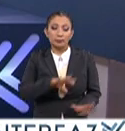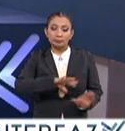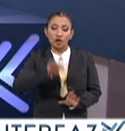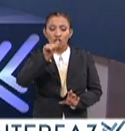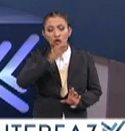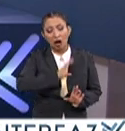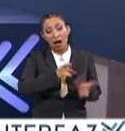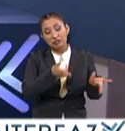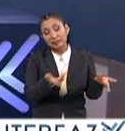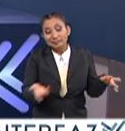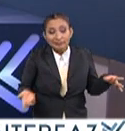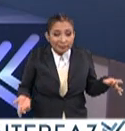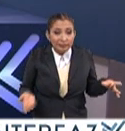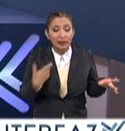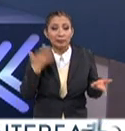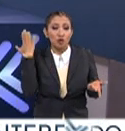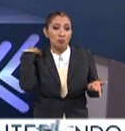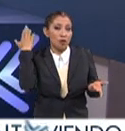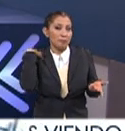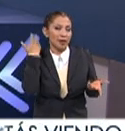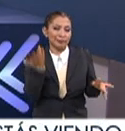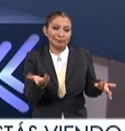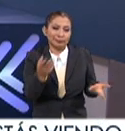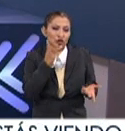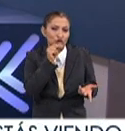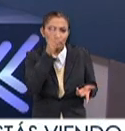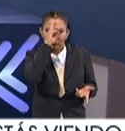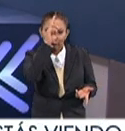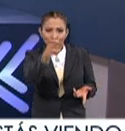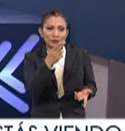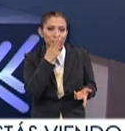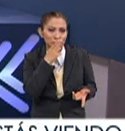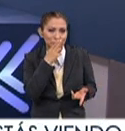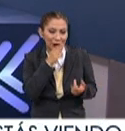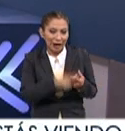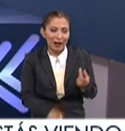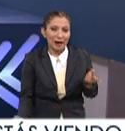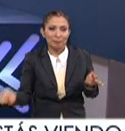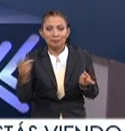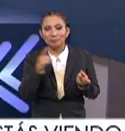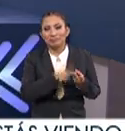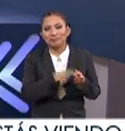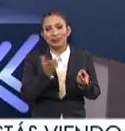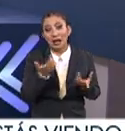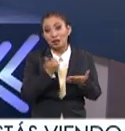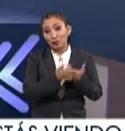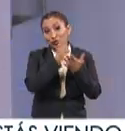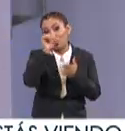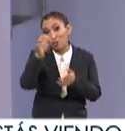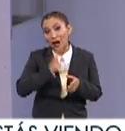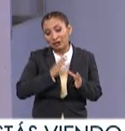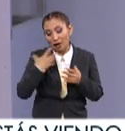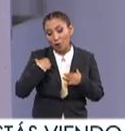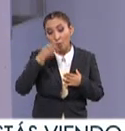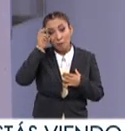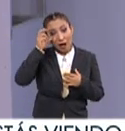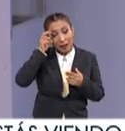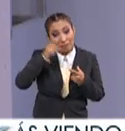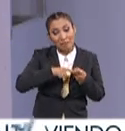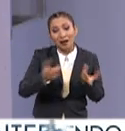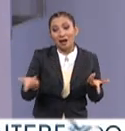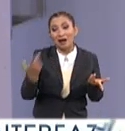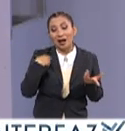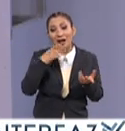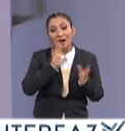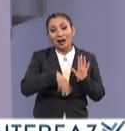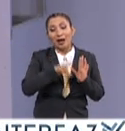otros cánceres, pues digo, pulmonar, no fumar. Claro. No fumar también ayuda a otros cánceres como el de mama, como el